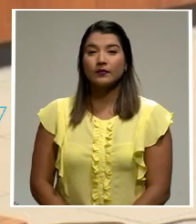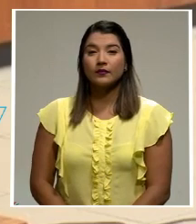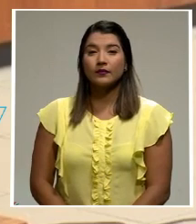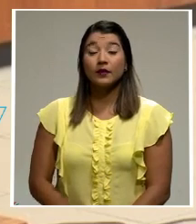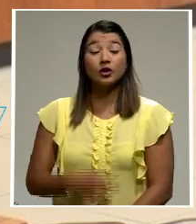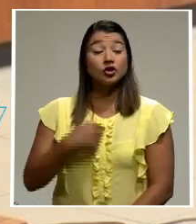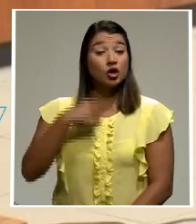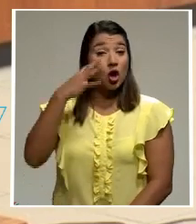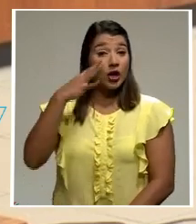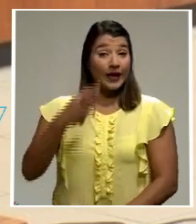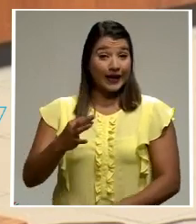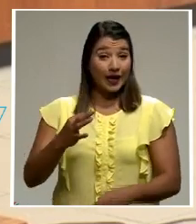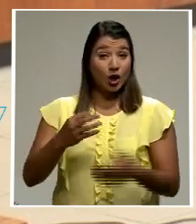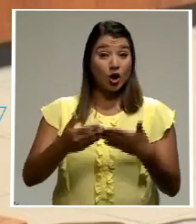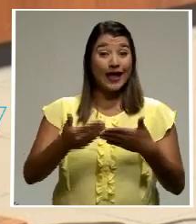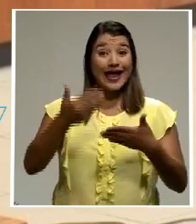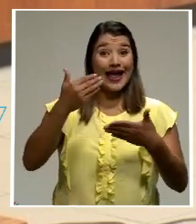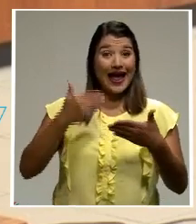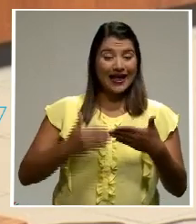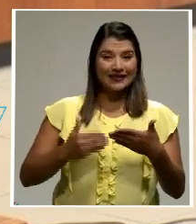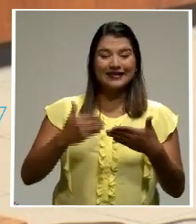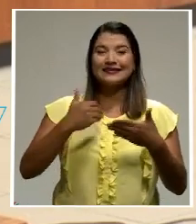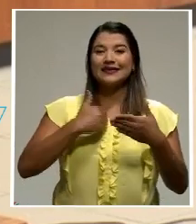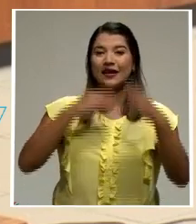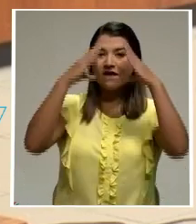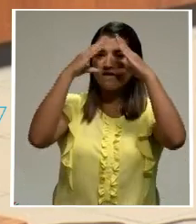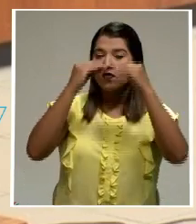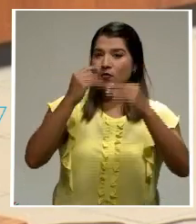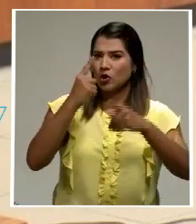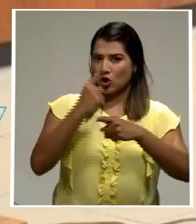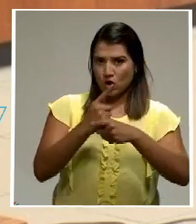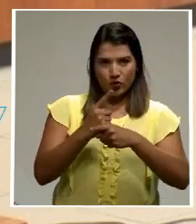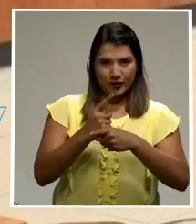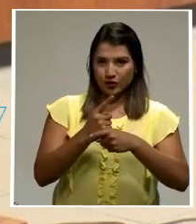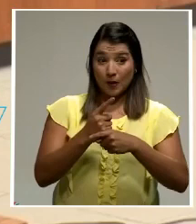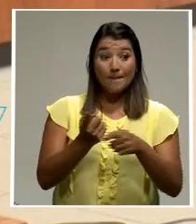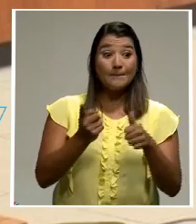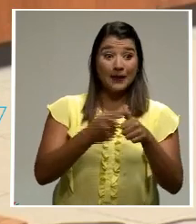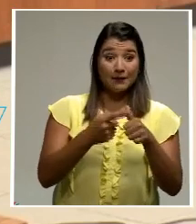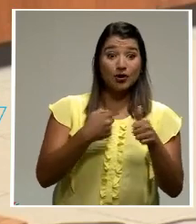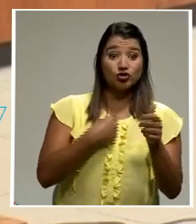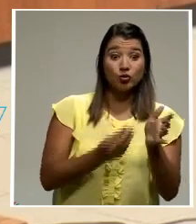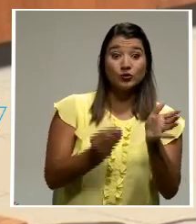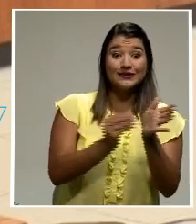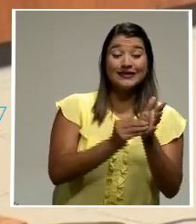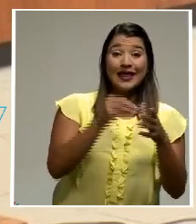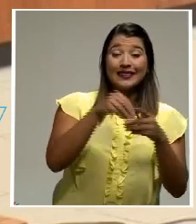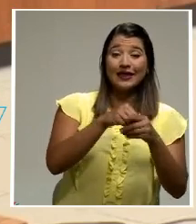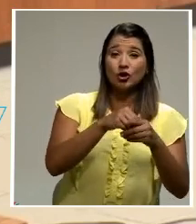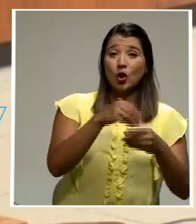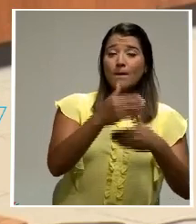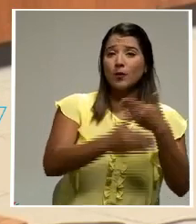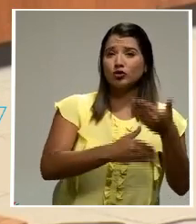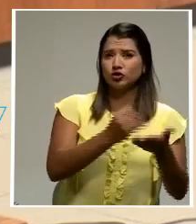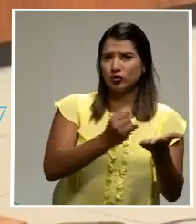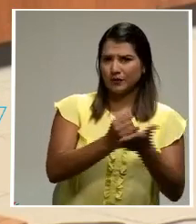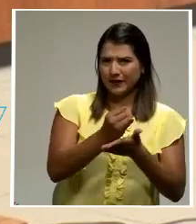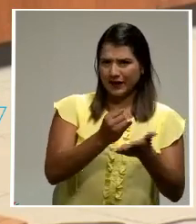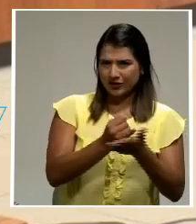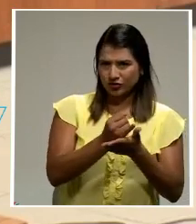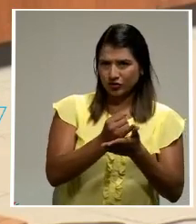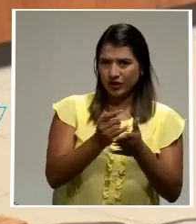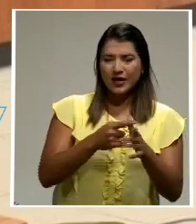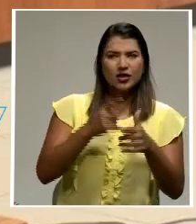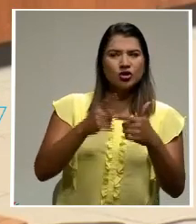no era correcta. En el asiento informático yo aparecía como imputado. Y yo en esa nota solicito que después